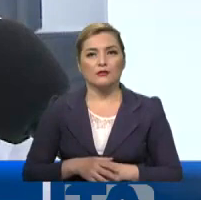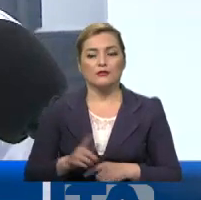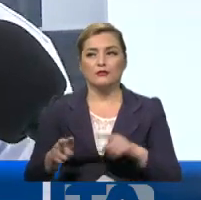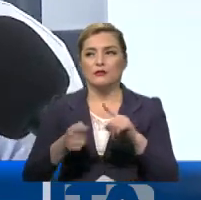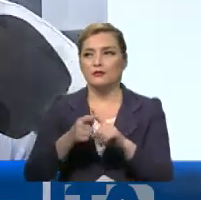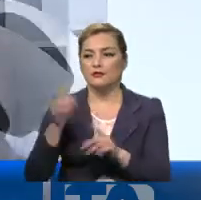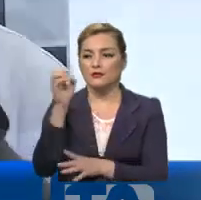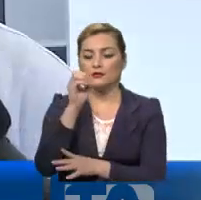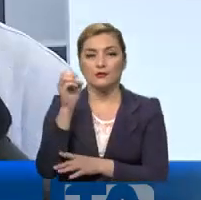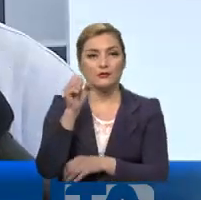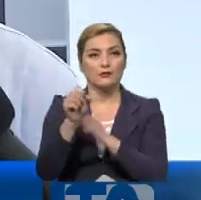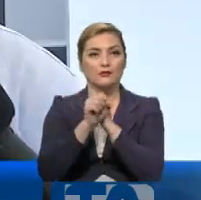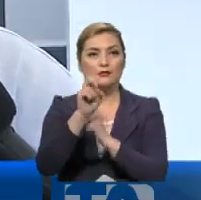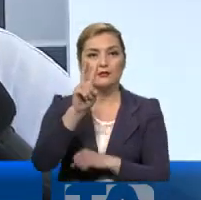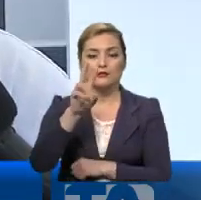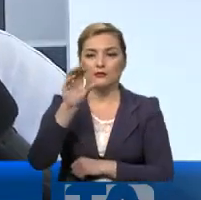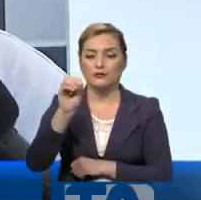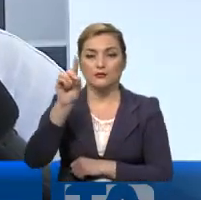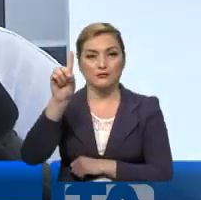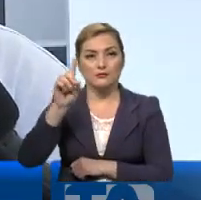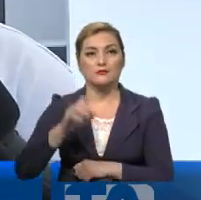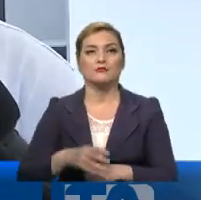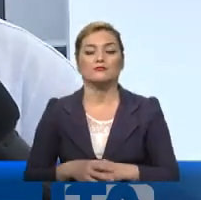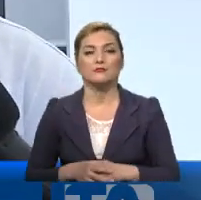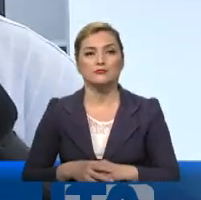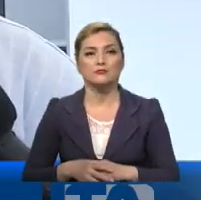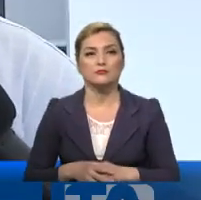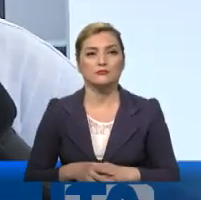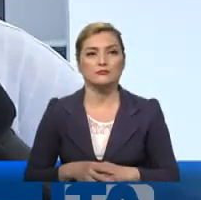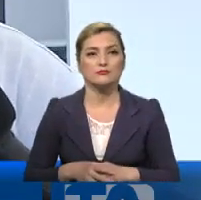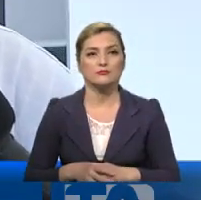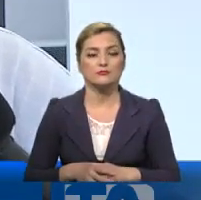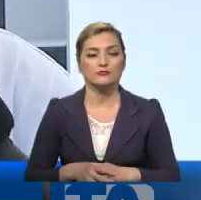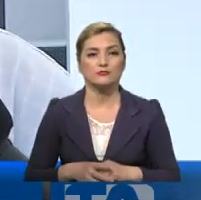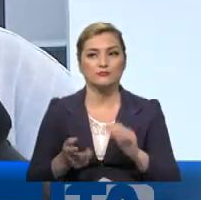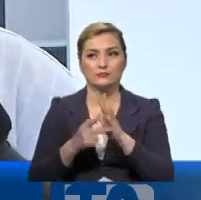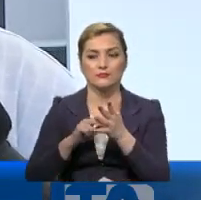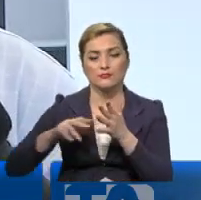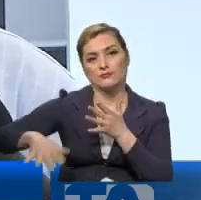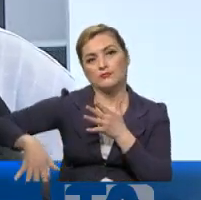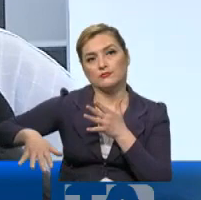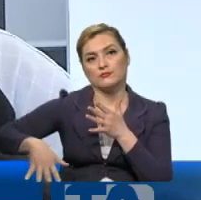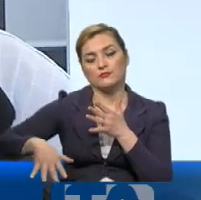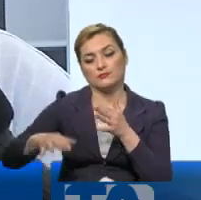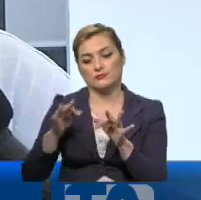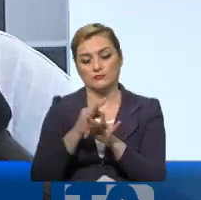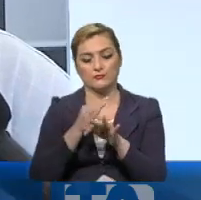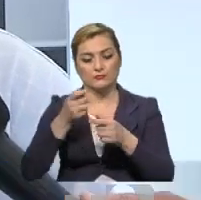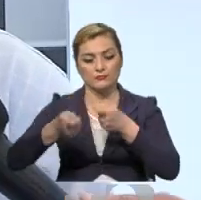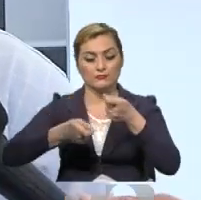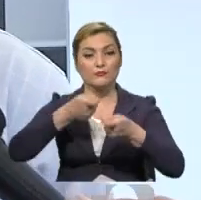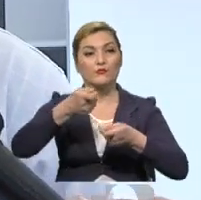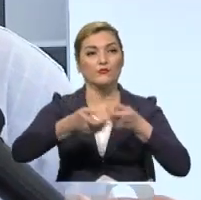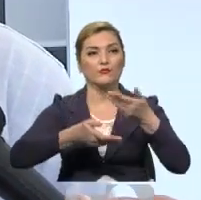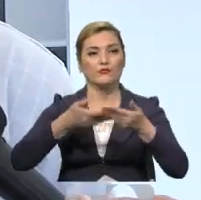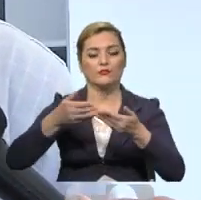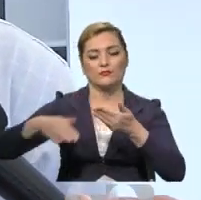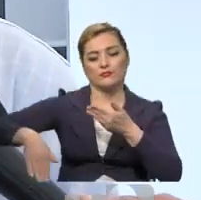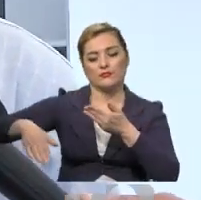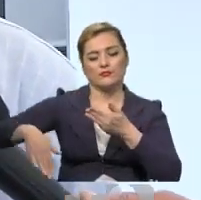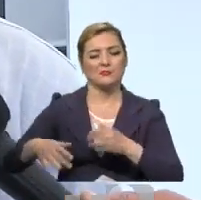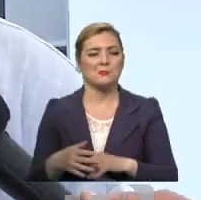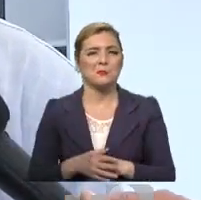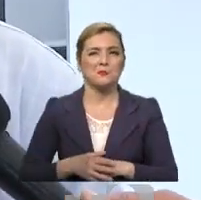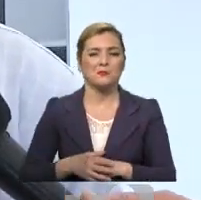del 2021. Indudablemente esto va a generar un retraso en la operación comercial del metro